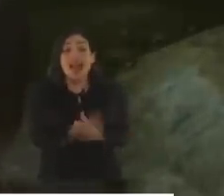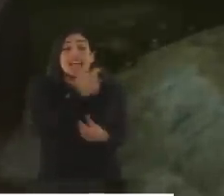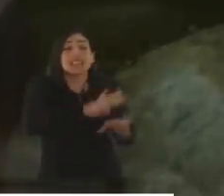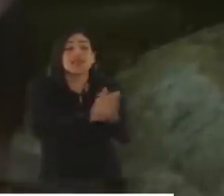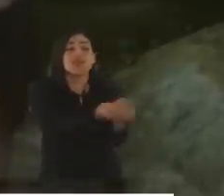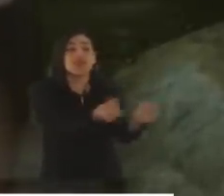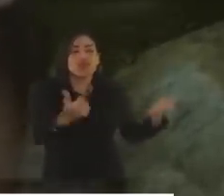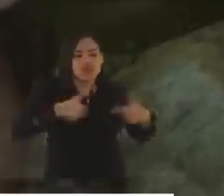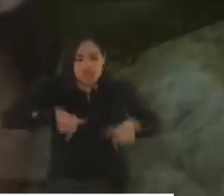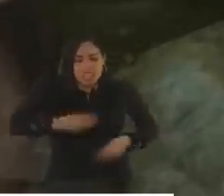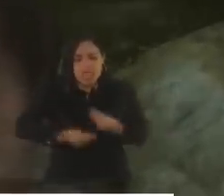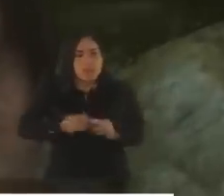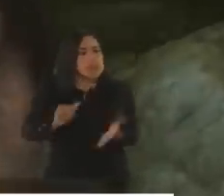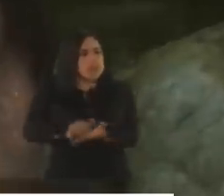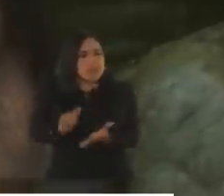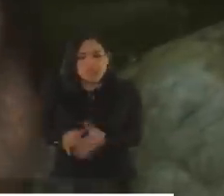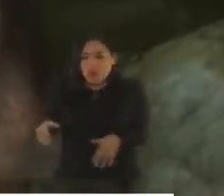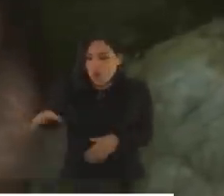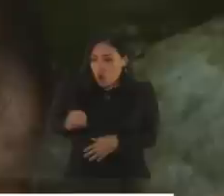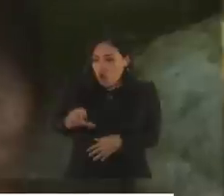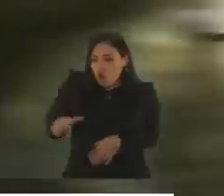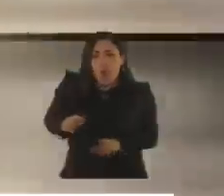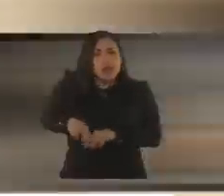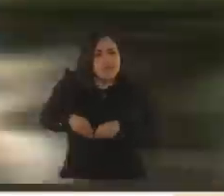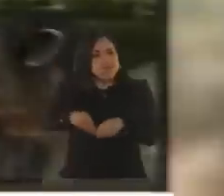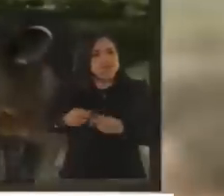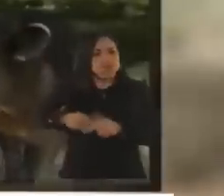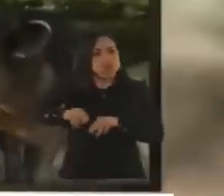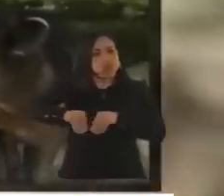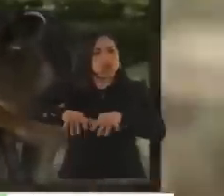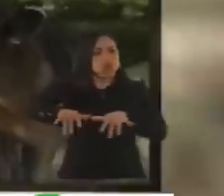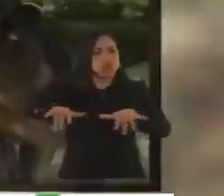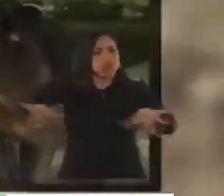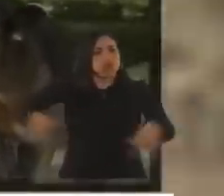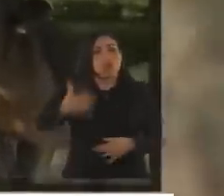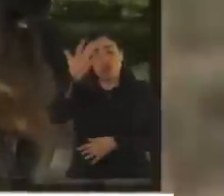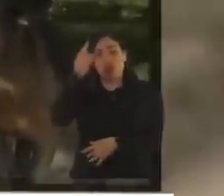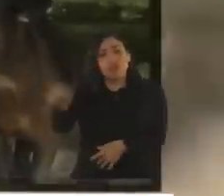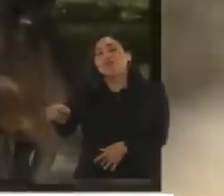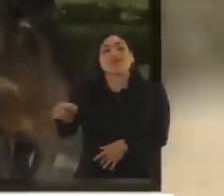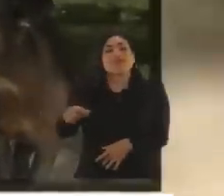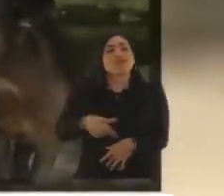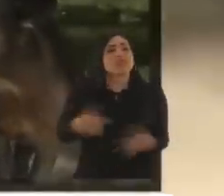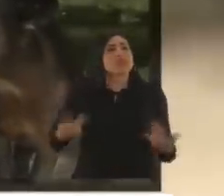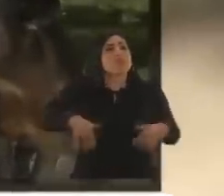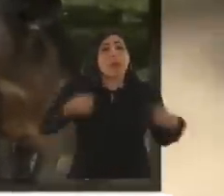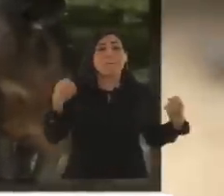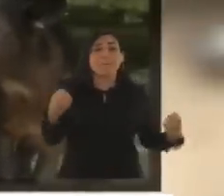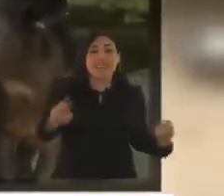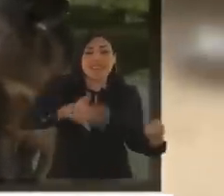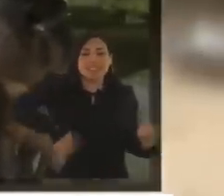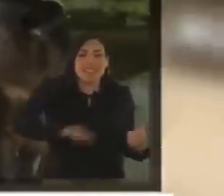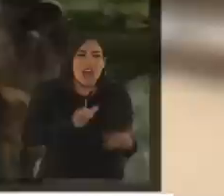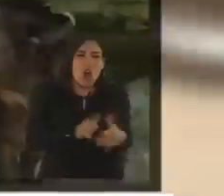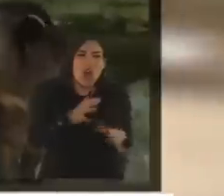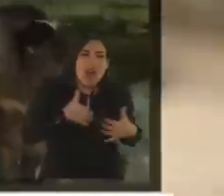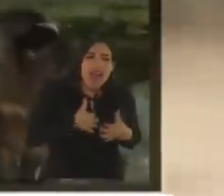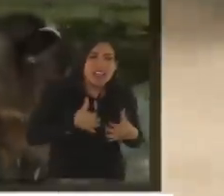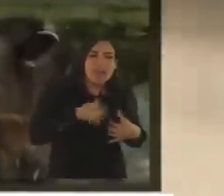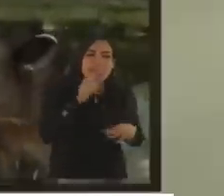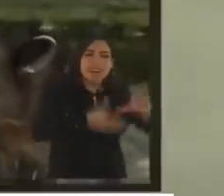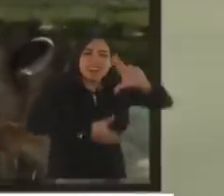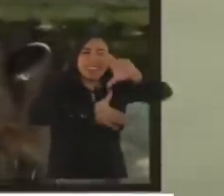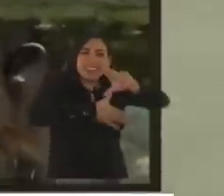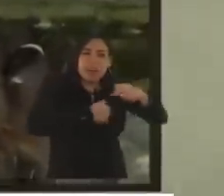para la reproducción de esta bonita especie que se considera como un mamífero de los mamíferos más pesados en